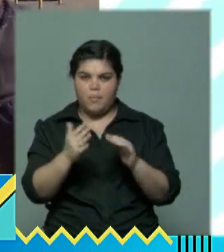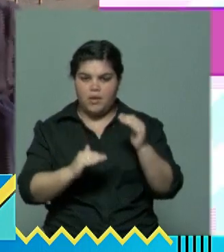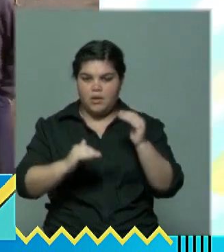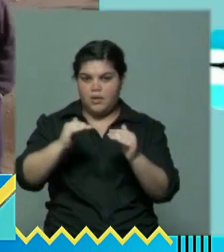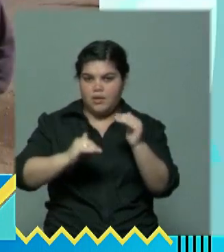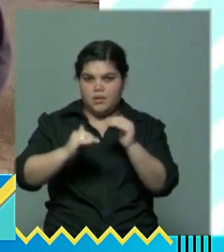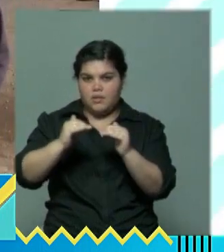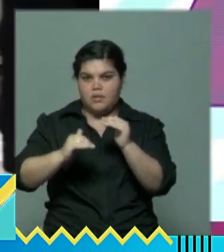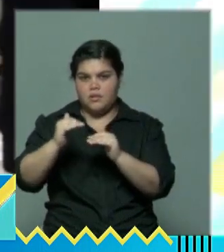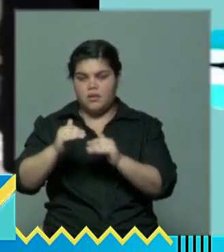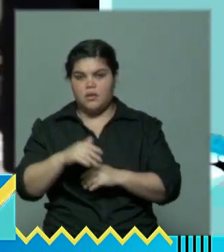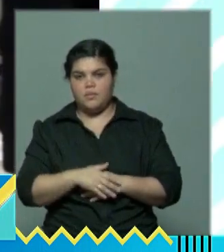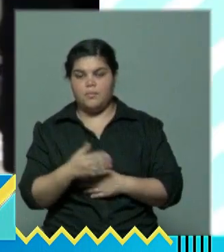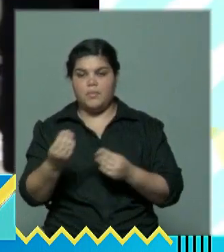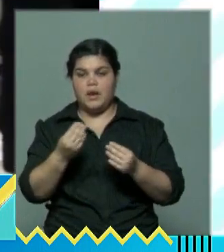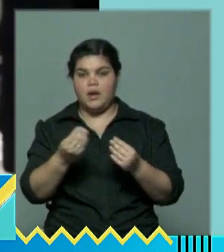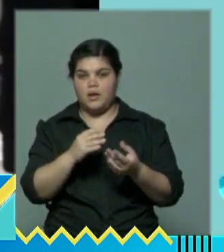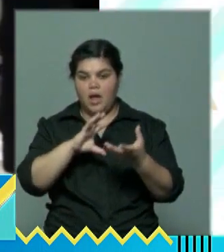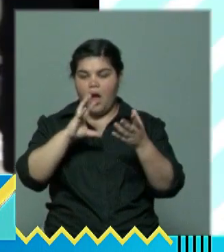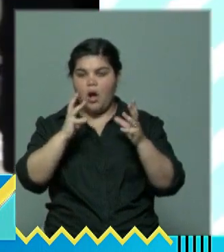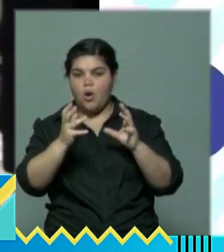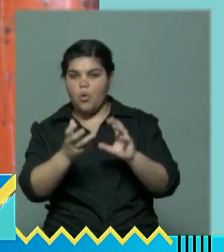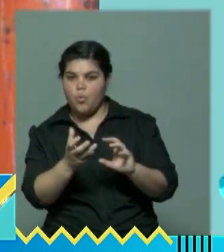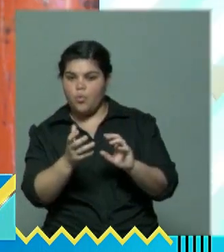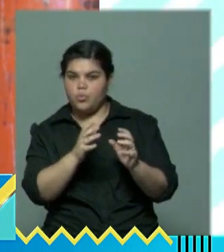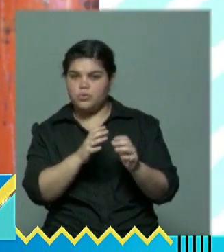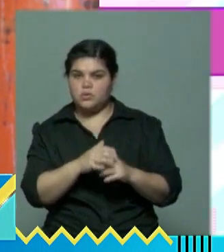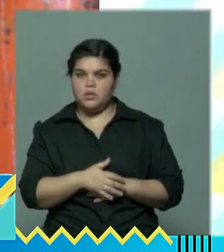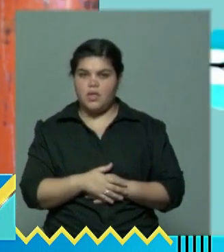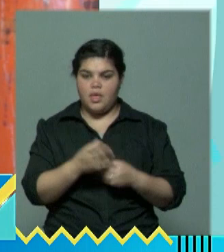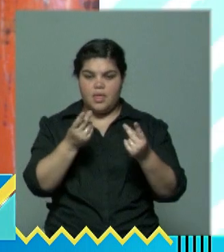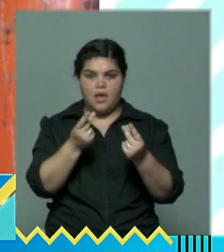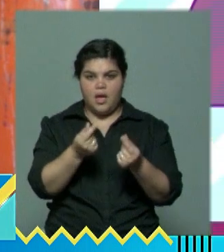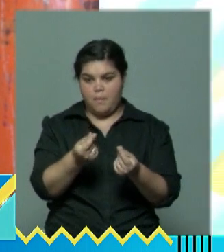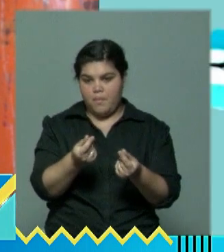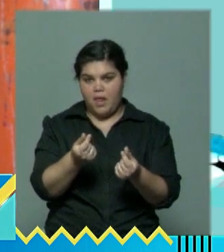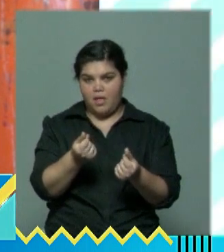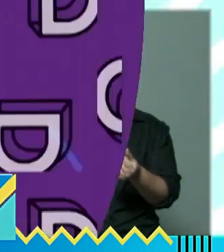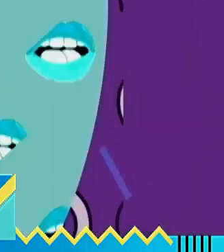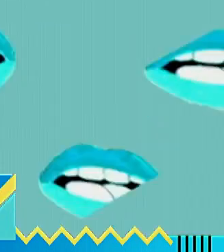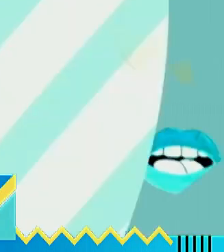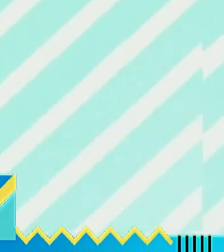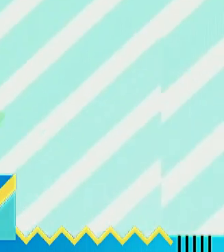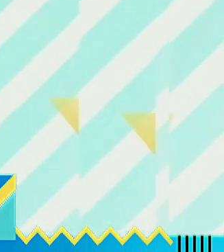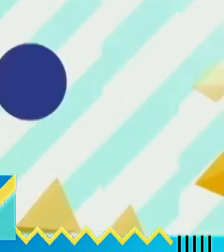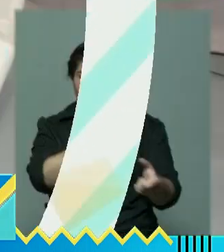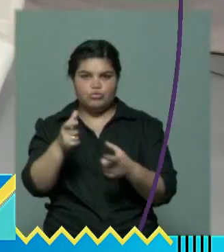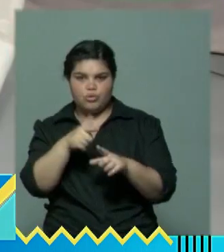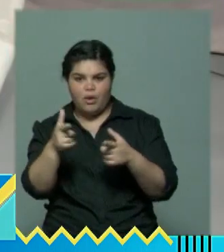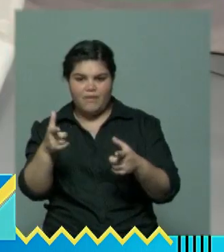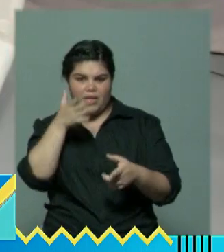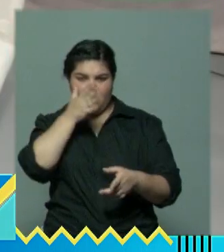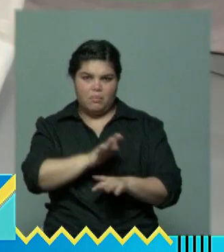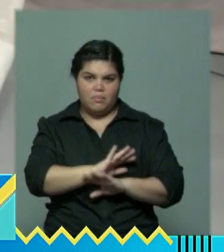balanza tratando de ajustar un poco en aquellos lugares donde el dinero se había salido de control. En el caso de